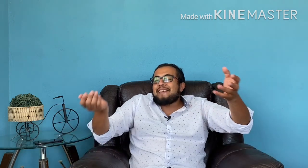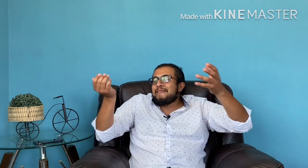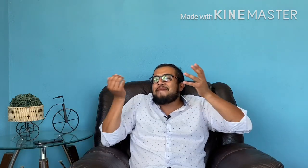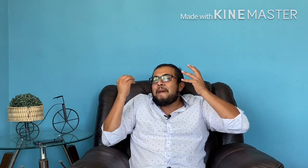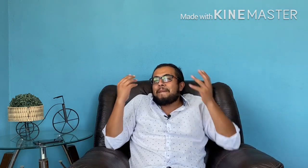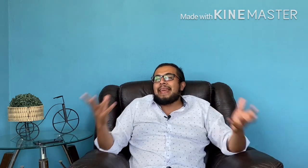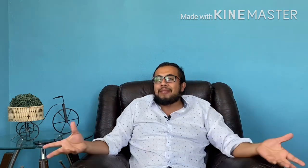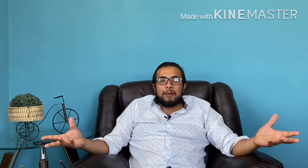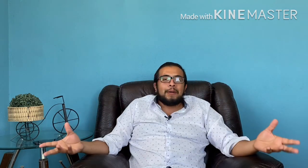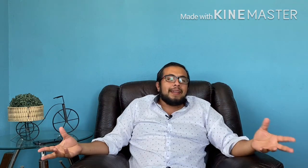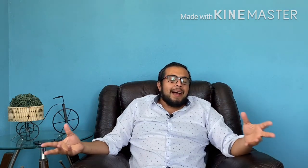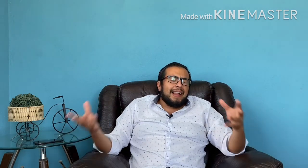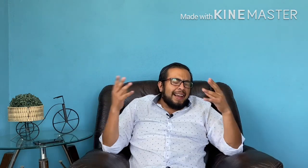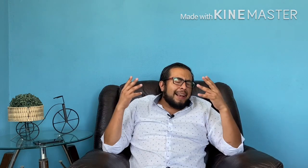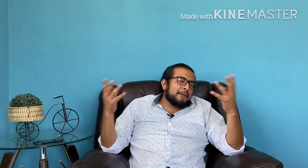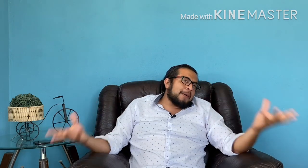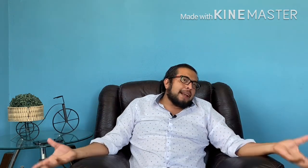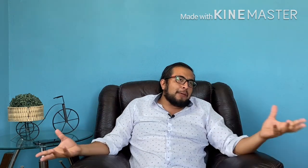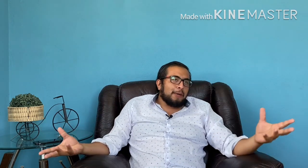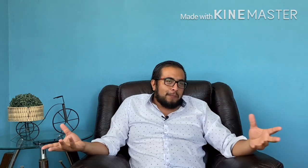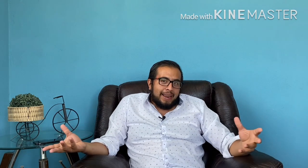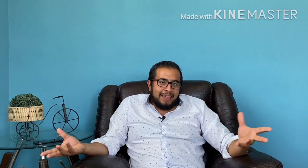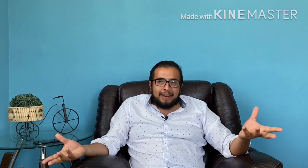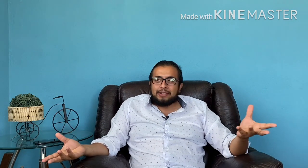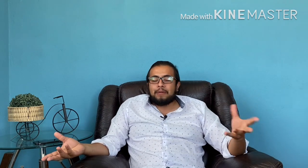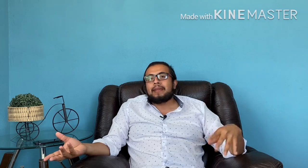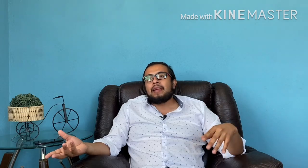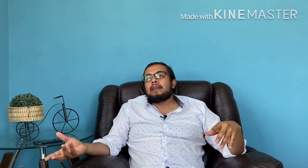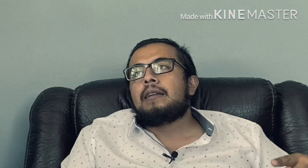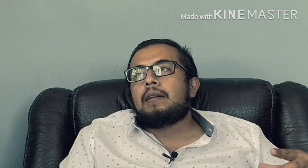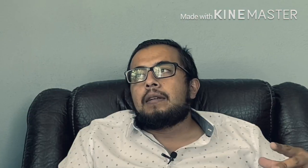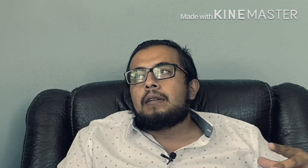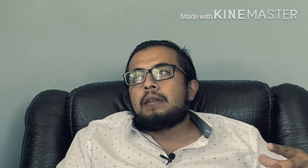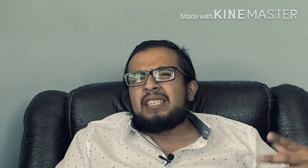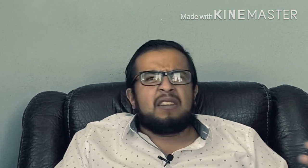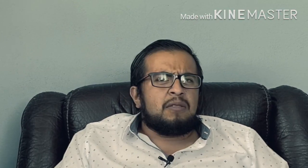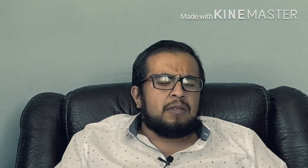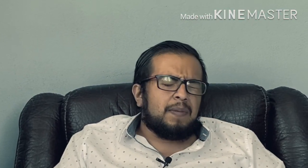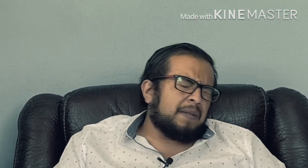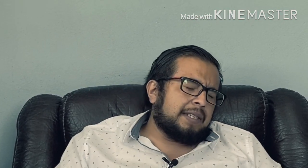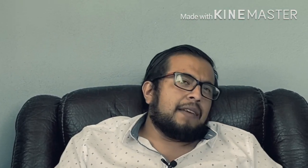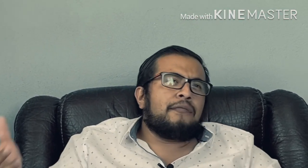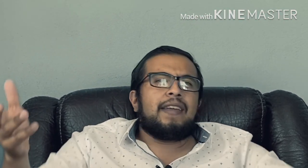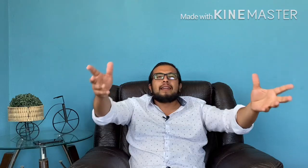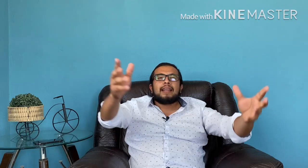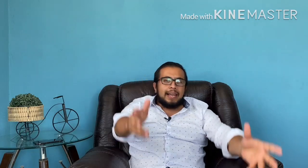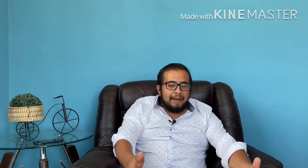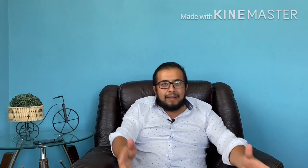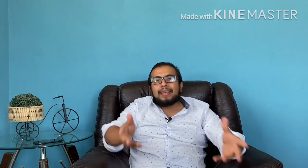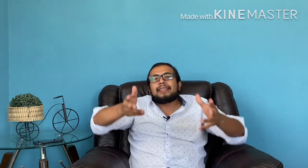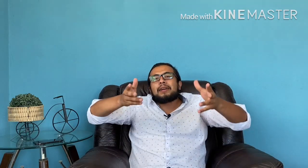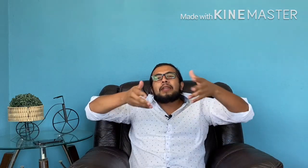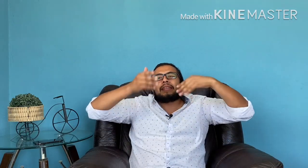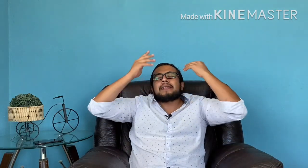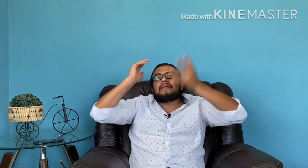en algún momento algo por ahí habrá hecho bien. Sí, no, yo espero que sí. En fin, la